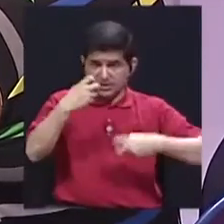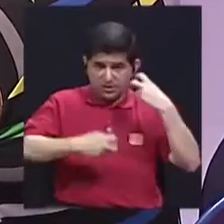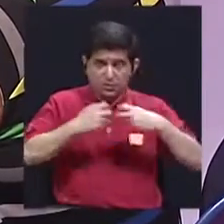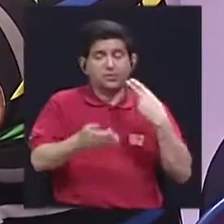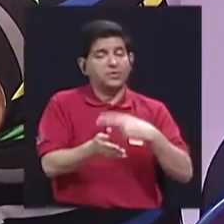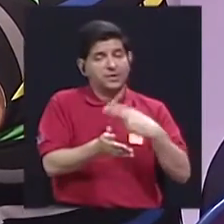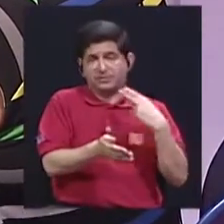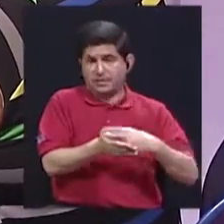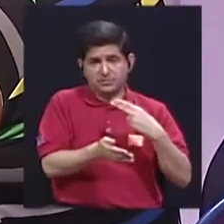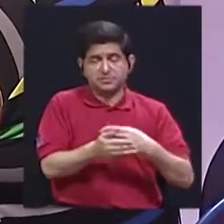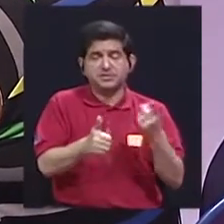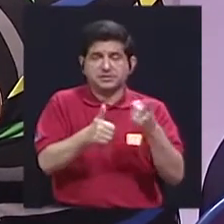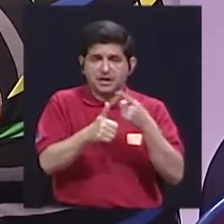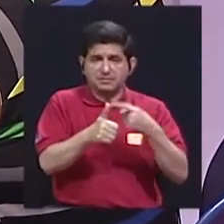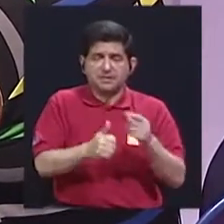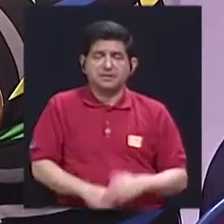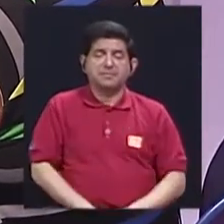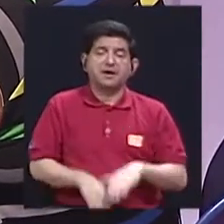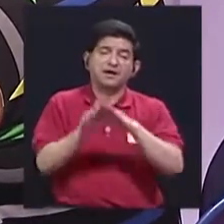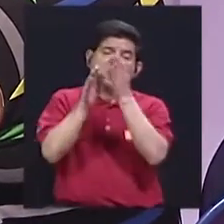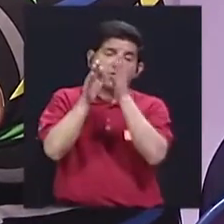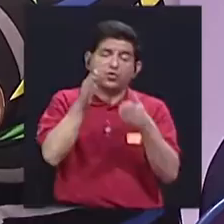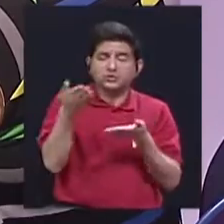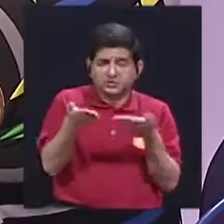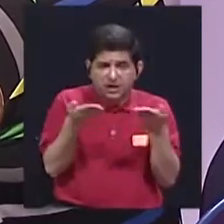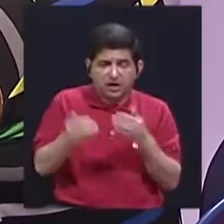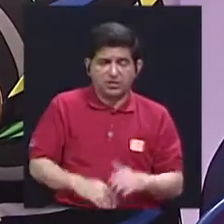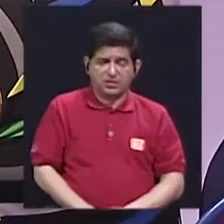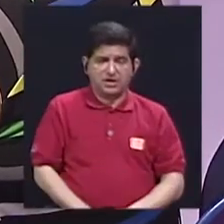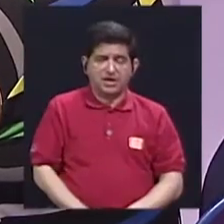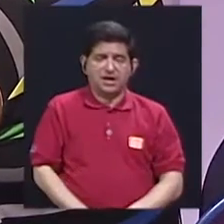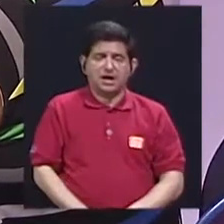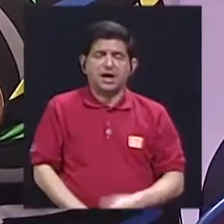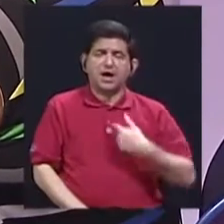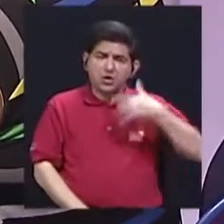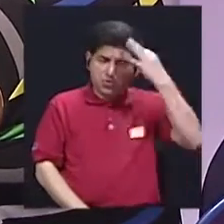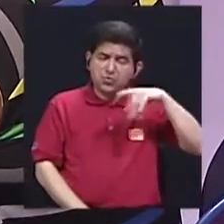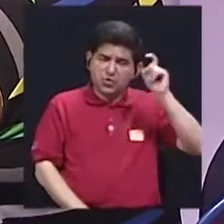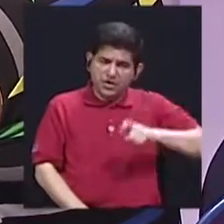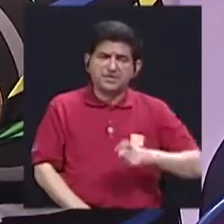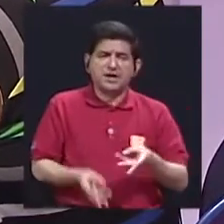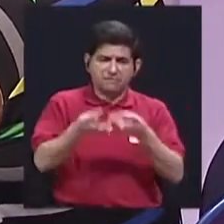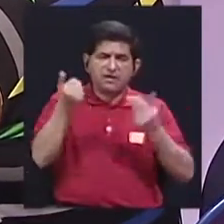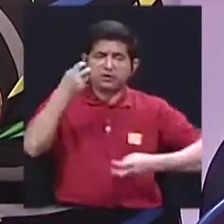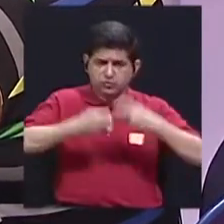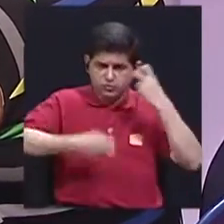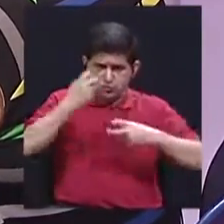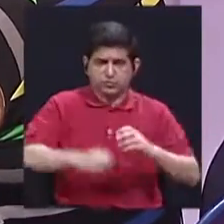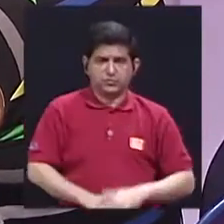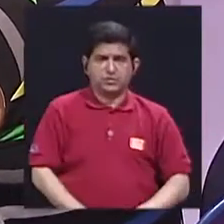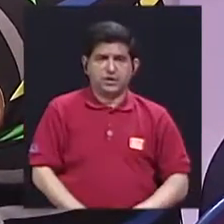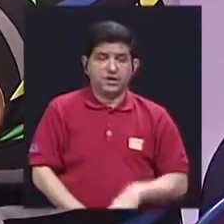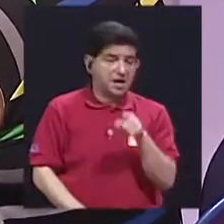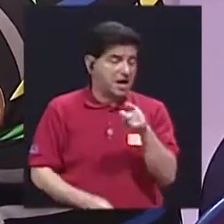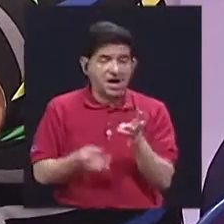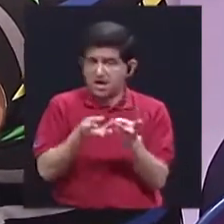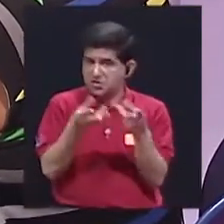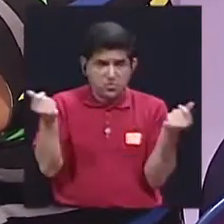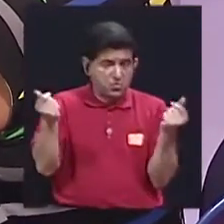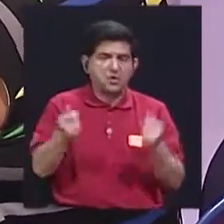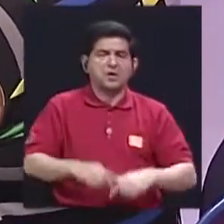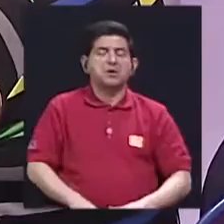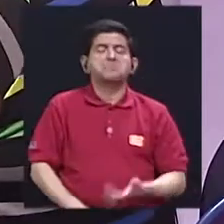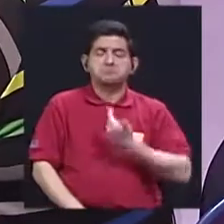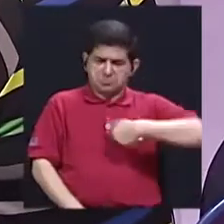o un hospital primero está la contraloría que se ve que creó uno que debe resolver problemas es decir no los resuelven pueden